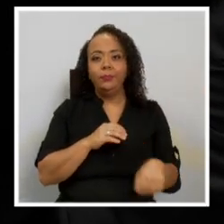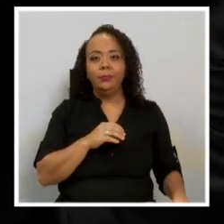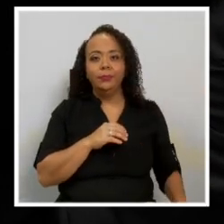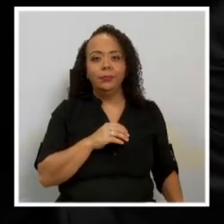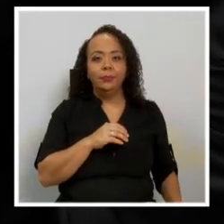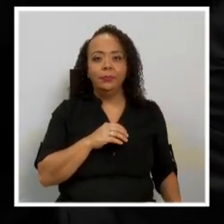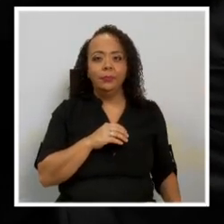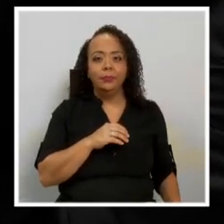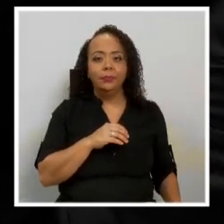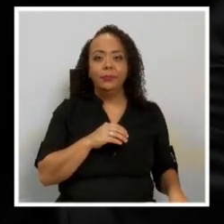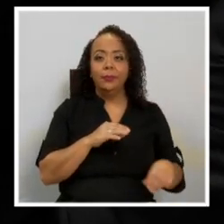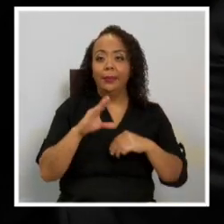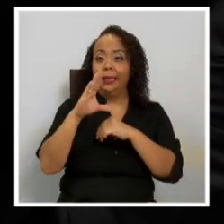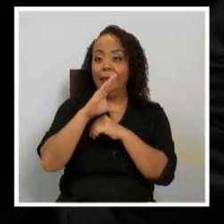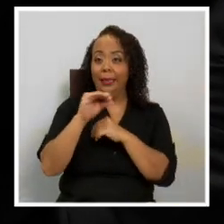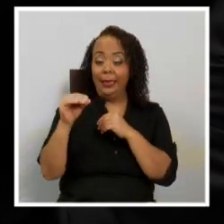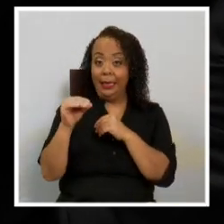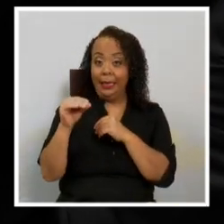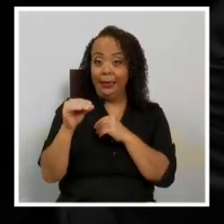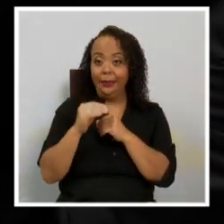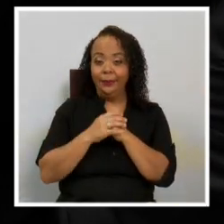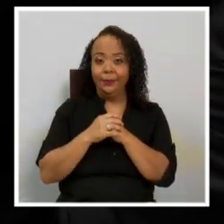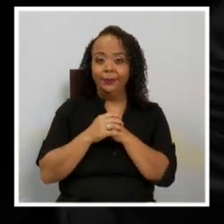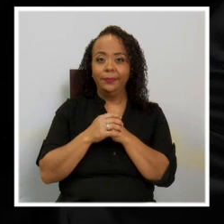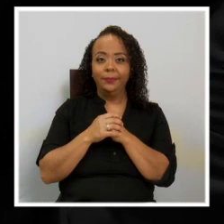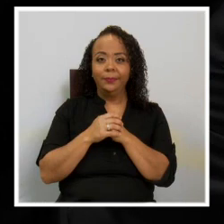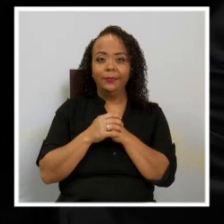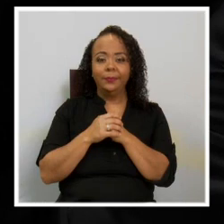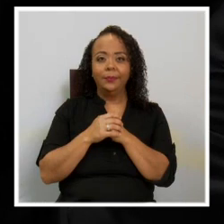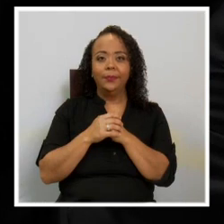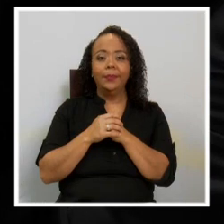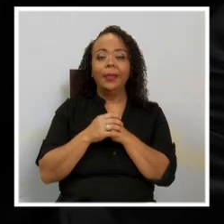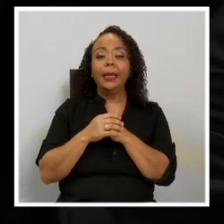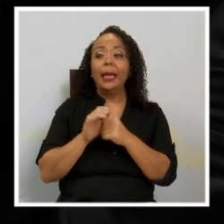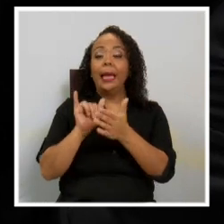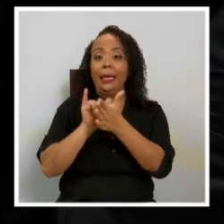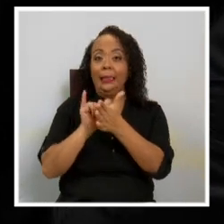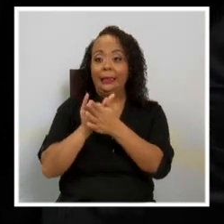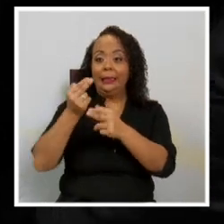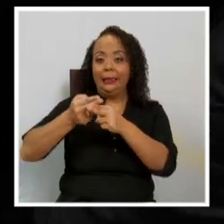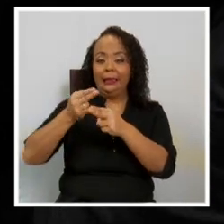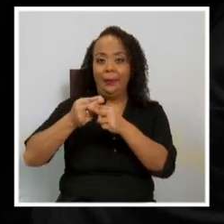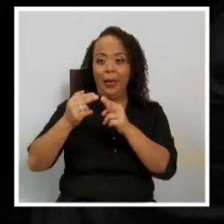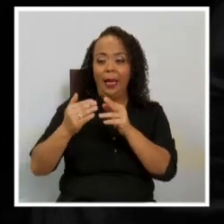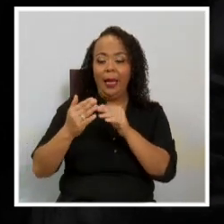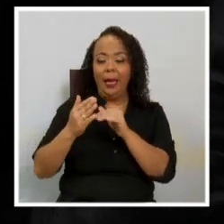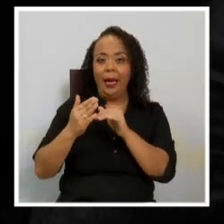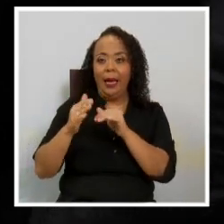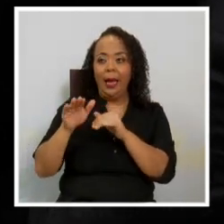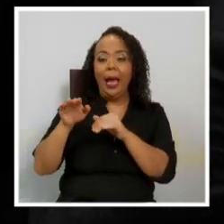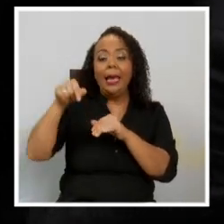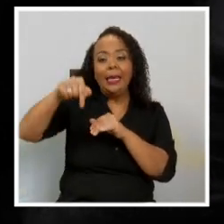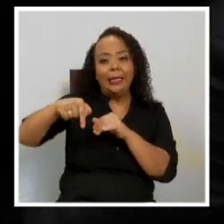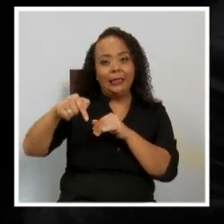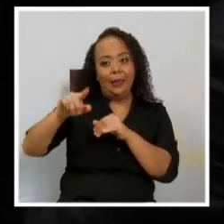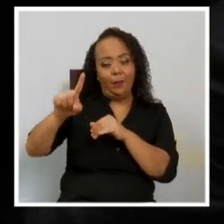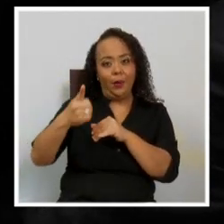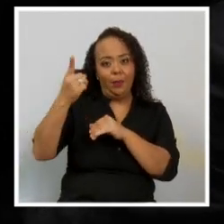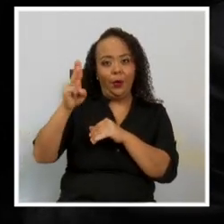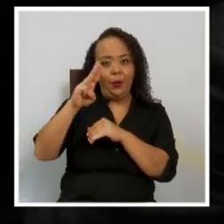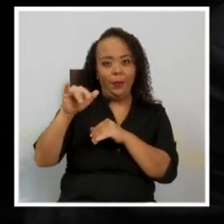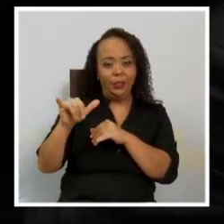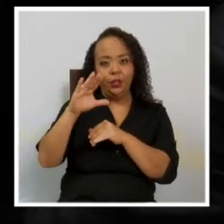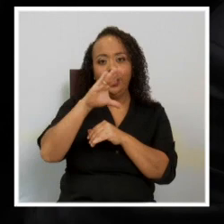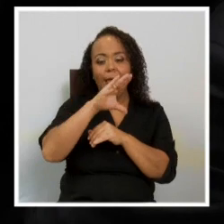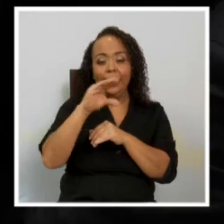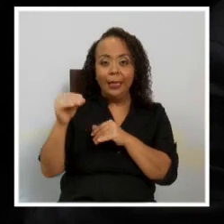hablando Alejandro Barahona, el acuerdo interpartidario se llama de cara a este 1 de mayo, y lo